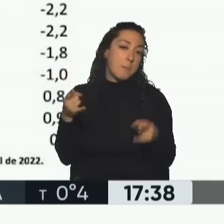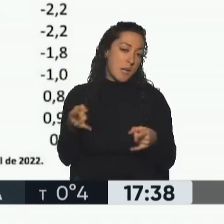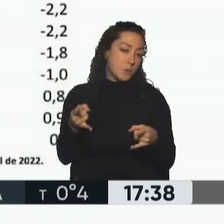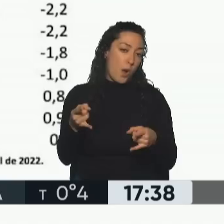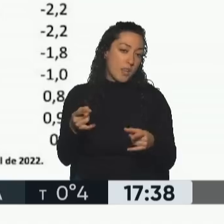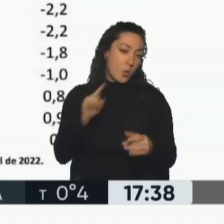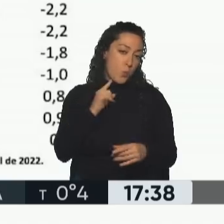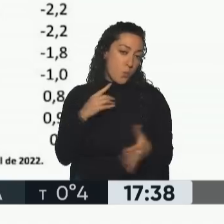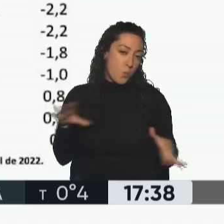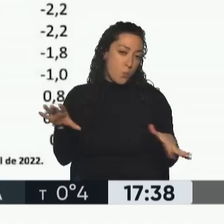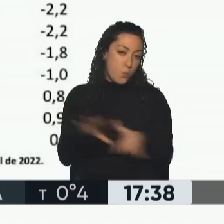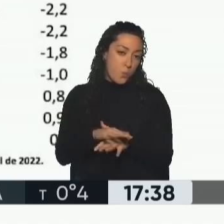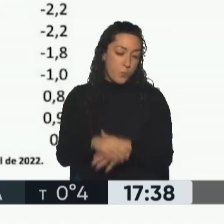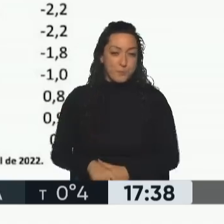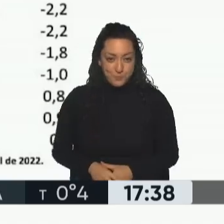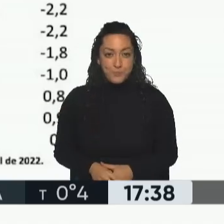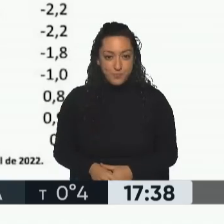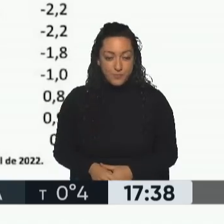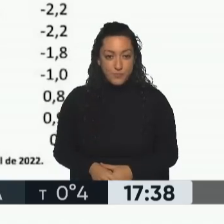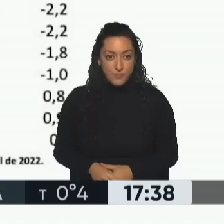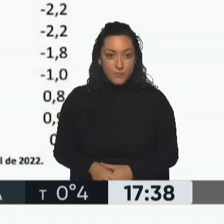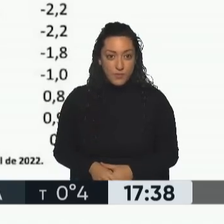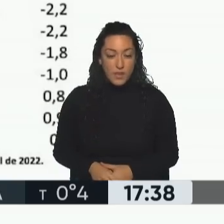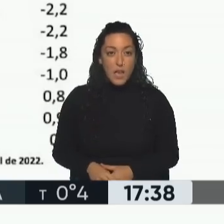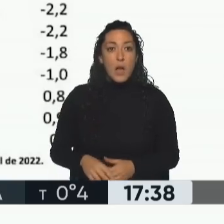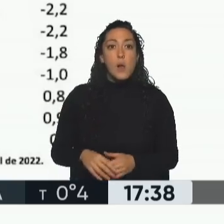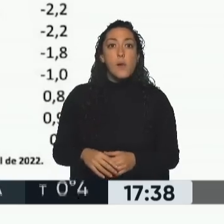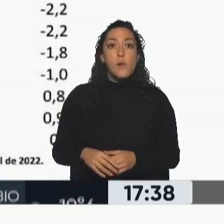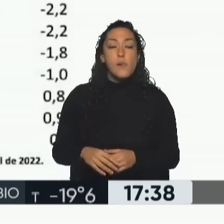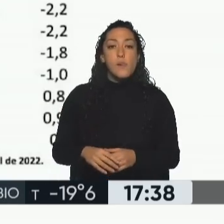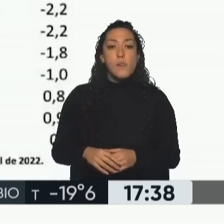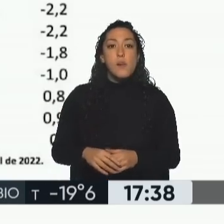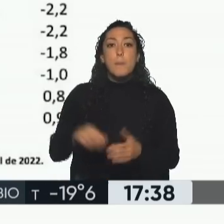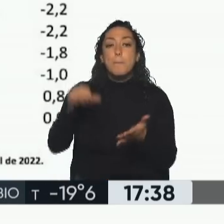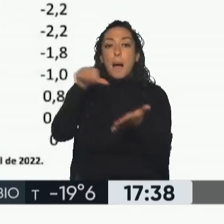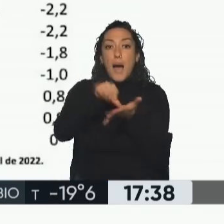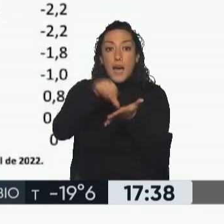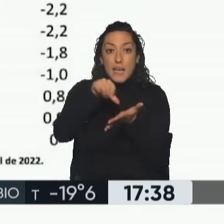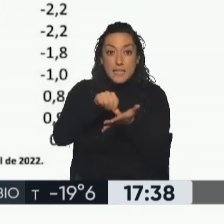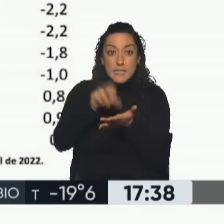Ahí estamos. Fíjense, todos los países